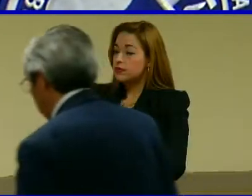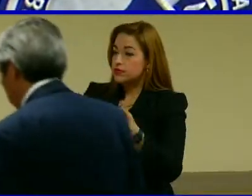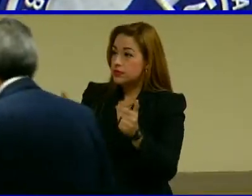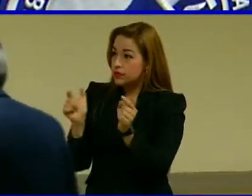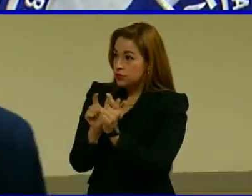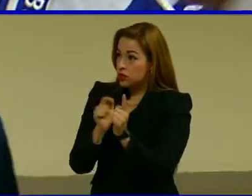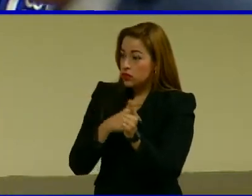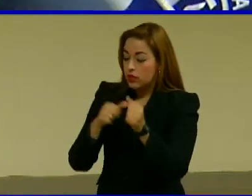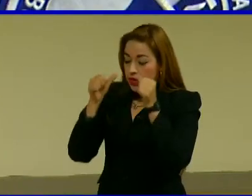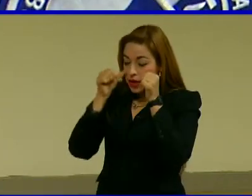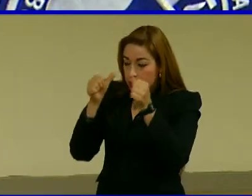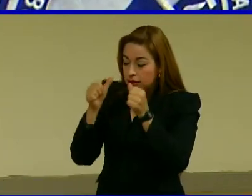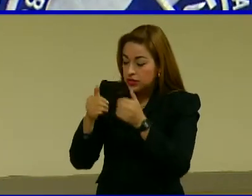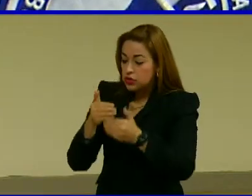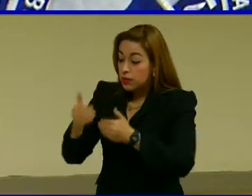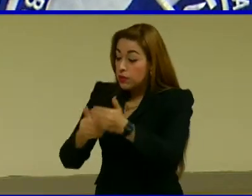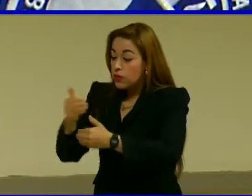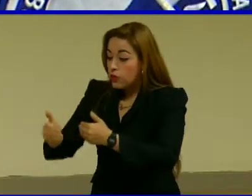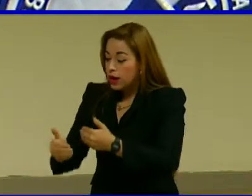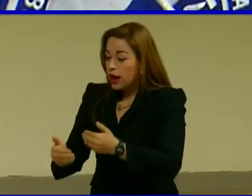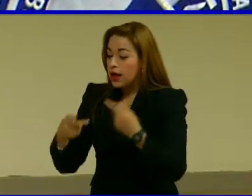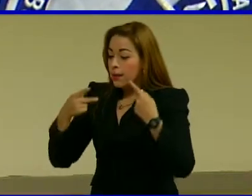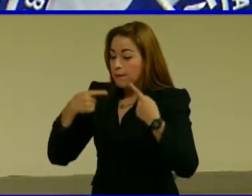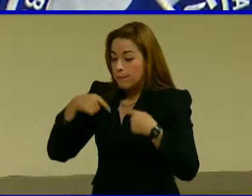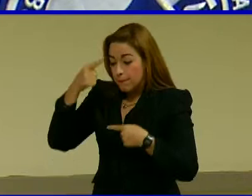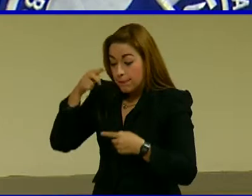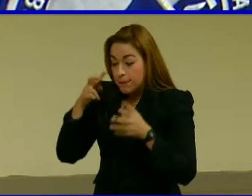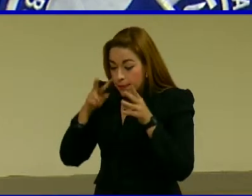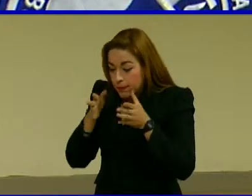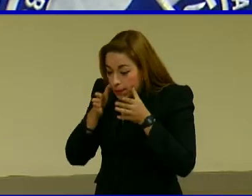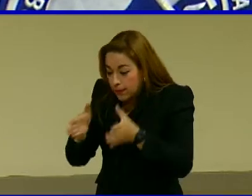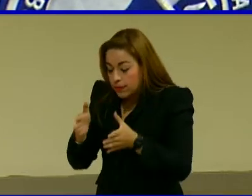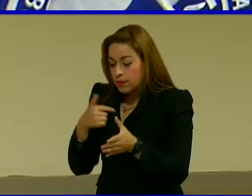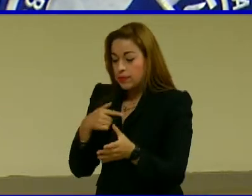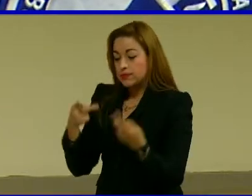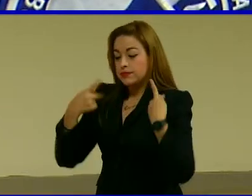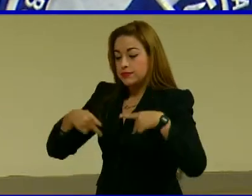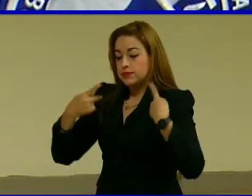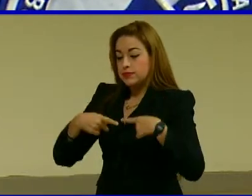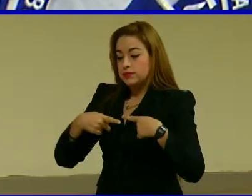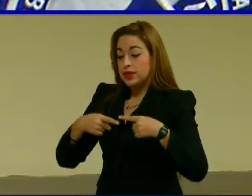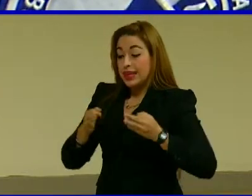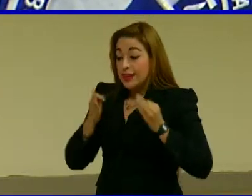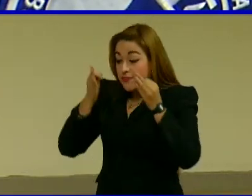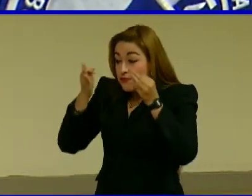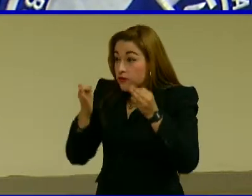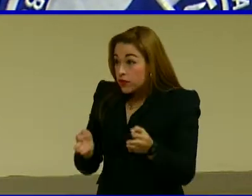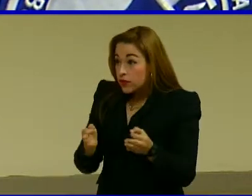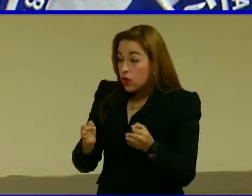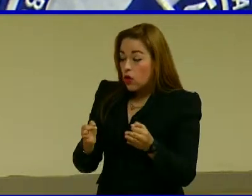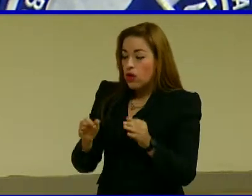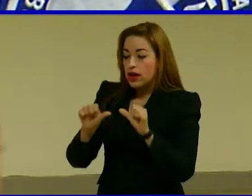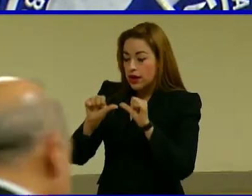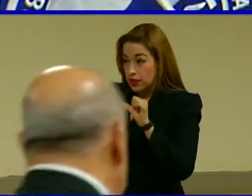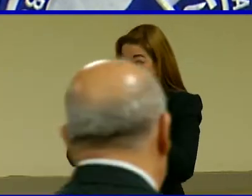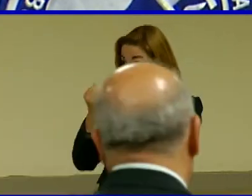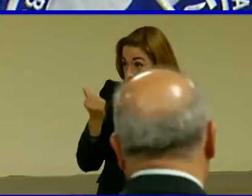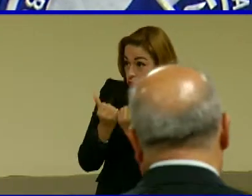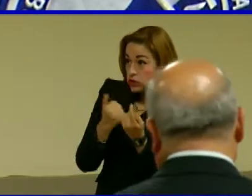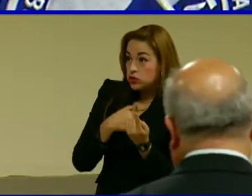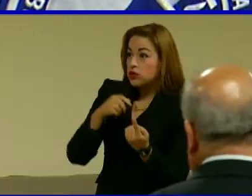atención prolongada establecidas para la salud pediátrica. Es fundador y socio del Tridas